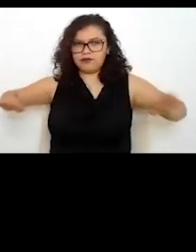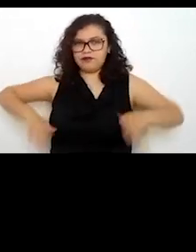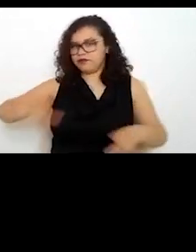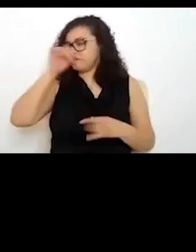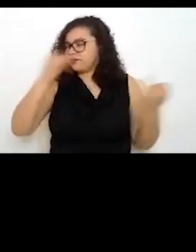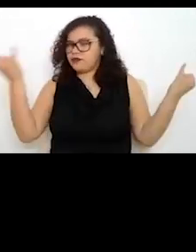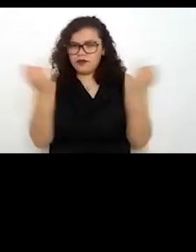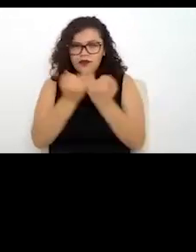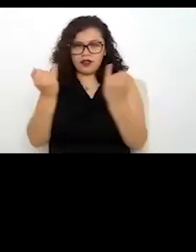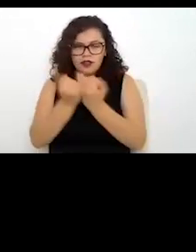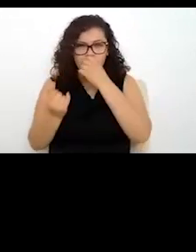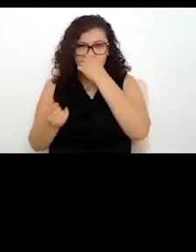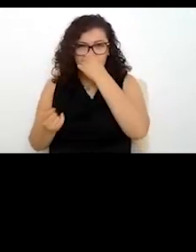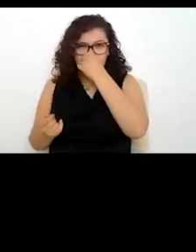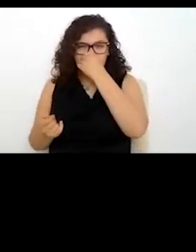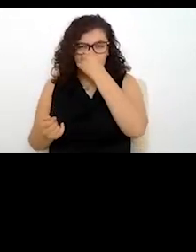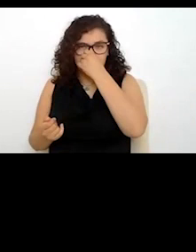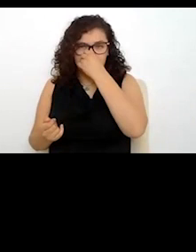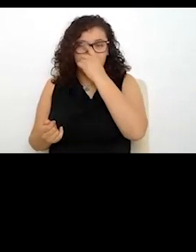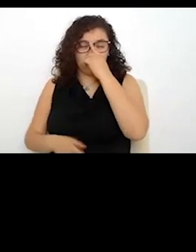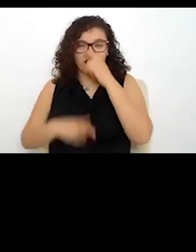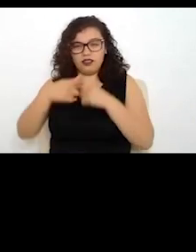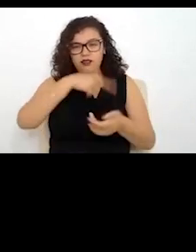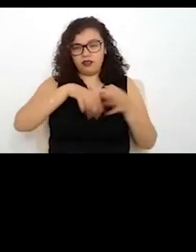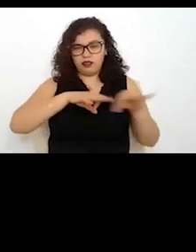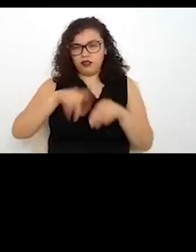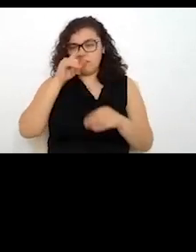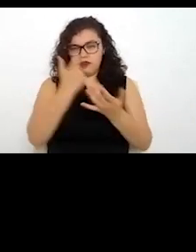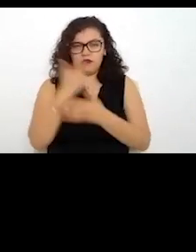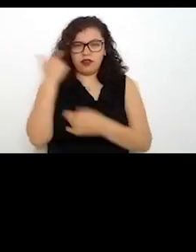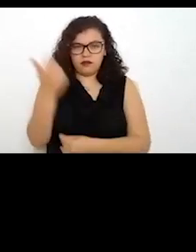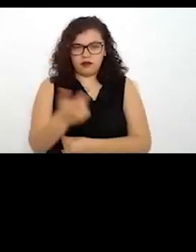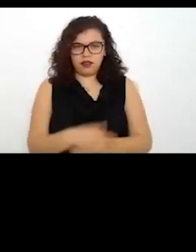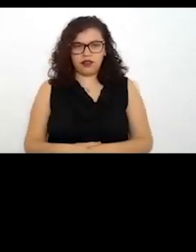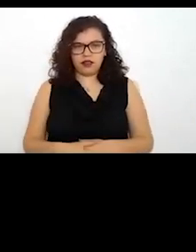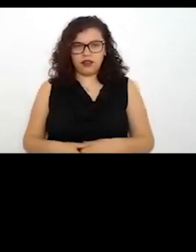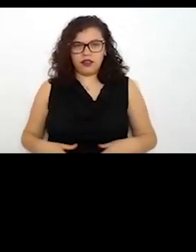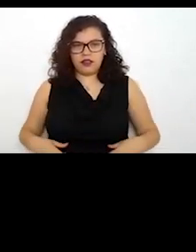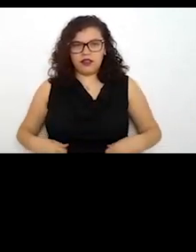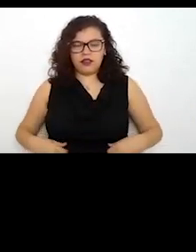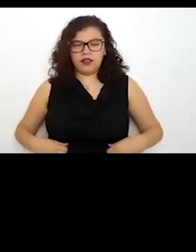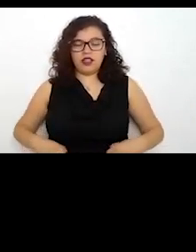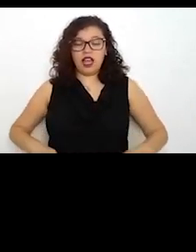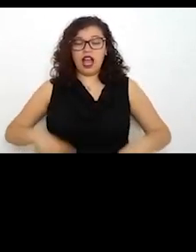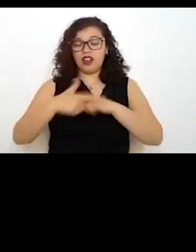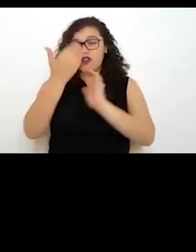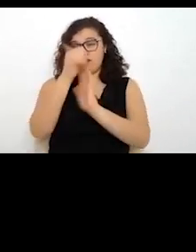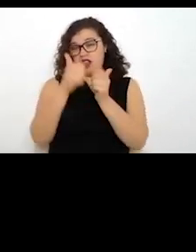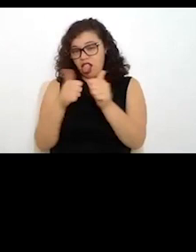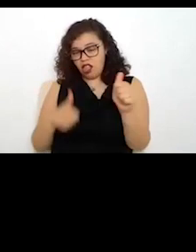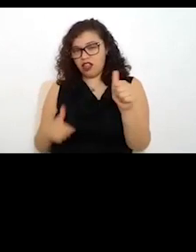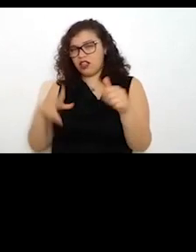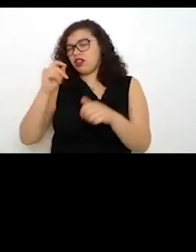fue, en el mismo puesto de trabajo, con el mismo salario que venía percibiendo. Nada de esto se puede ver mermado y, por supuesto, la antigüedad